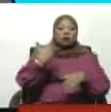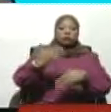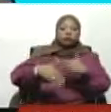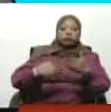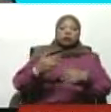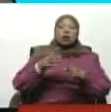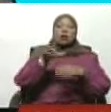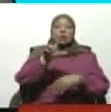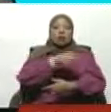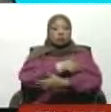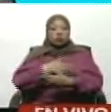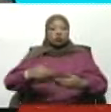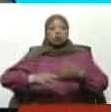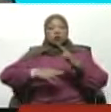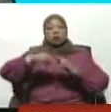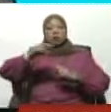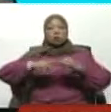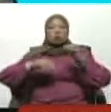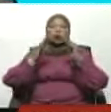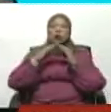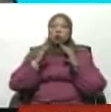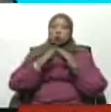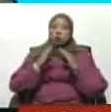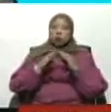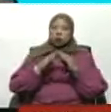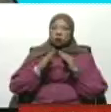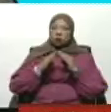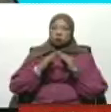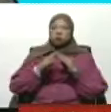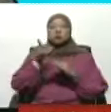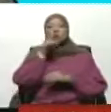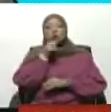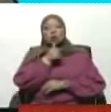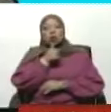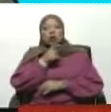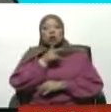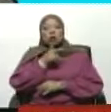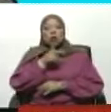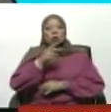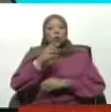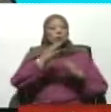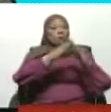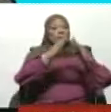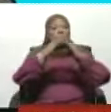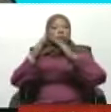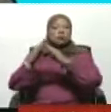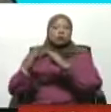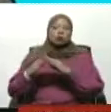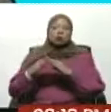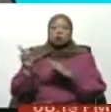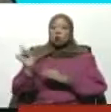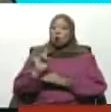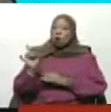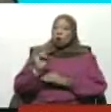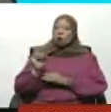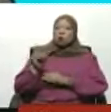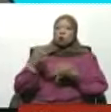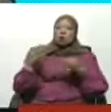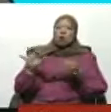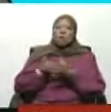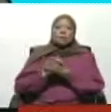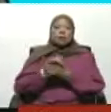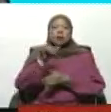de viviendas a construir no caigan en paracaídas, no caigan del aire, no queden en